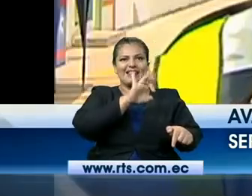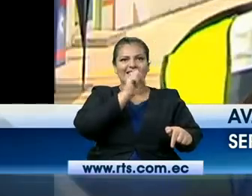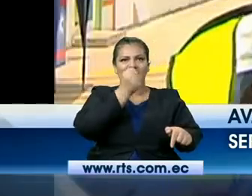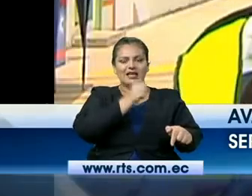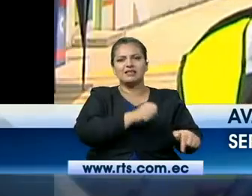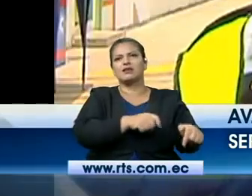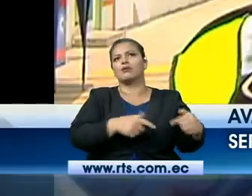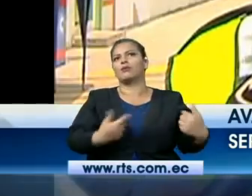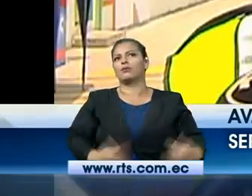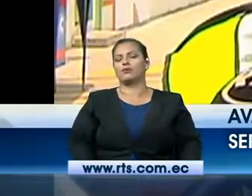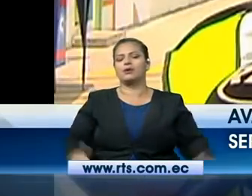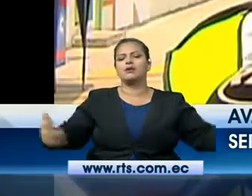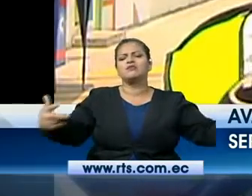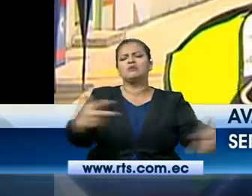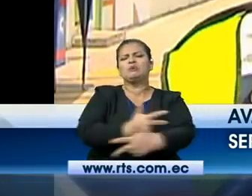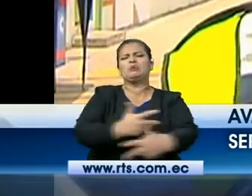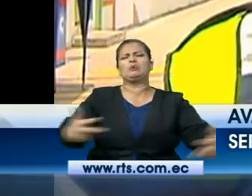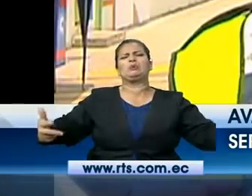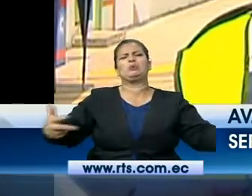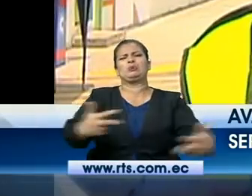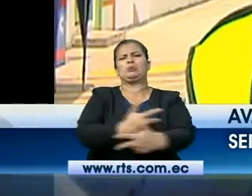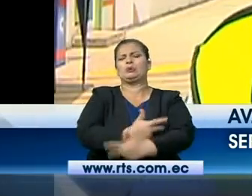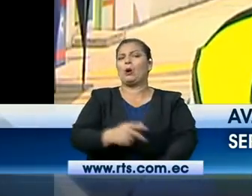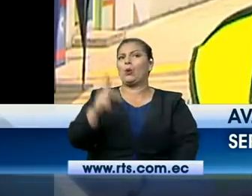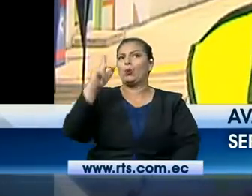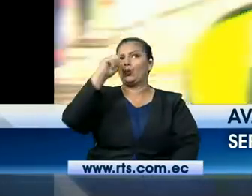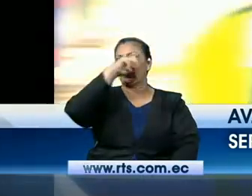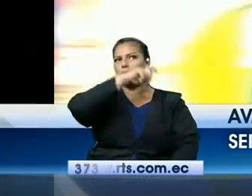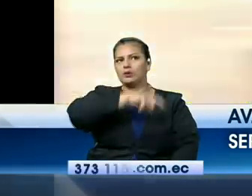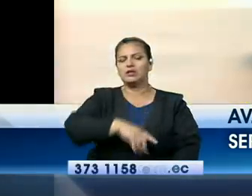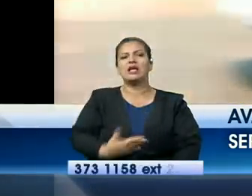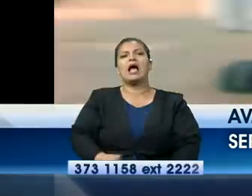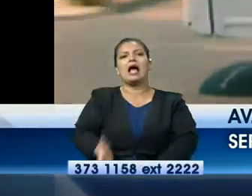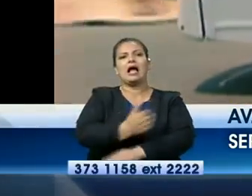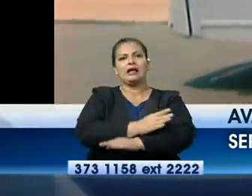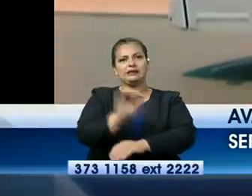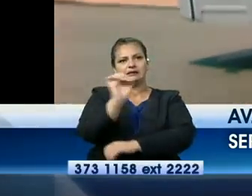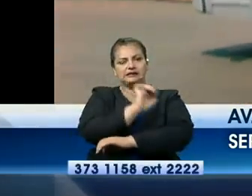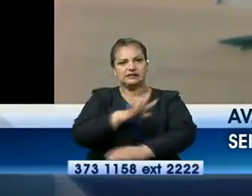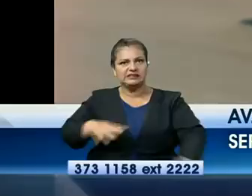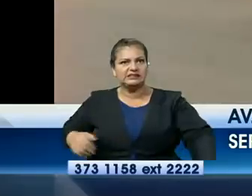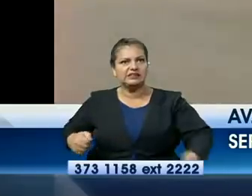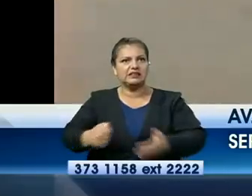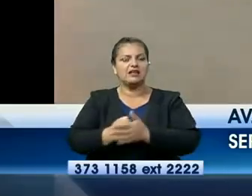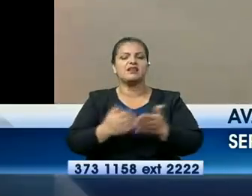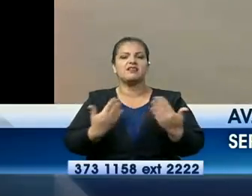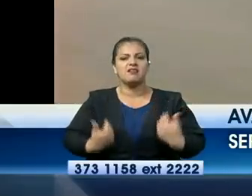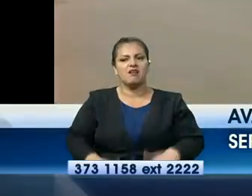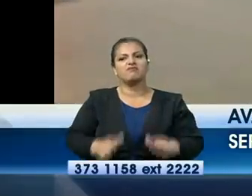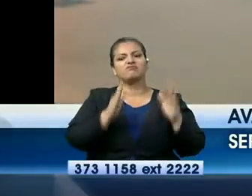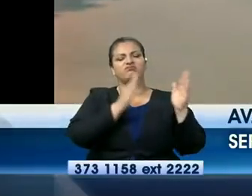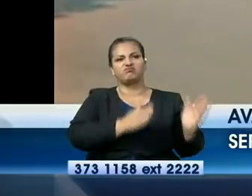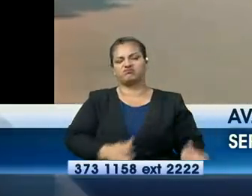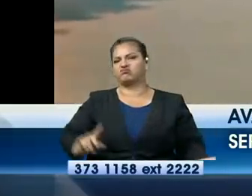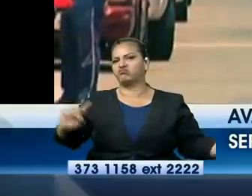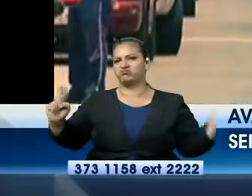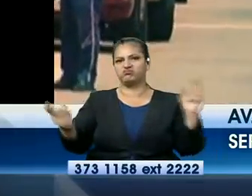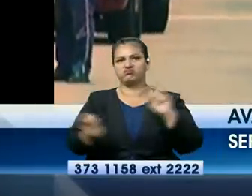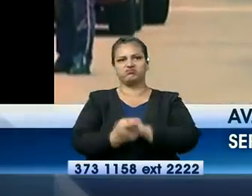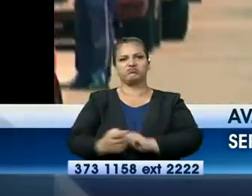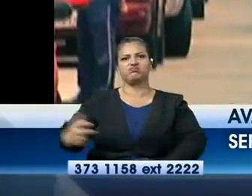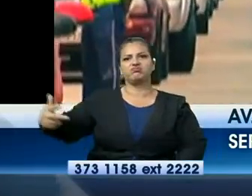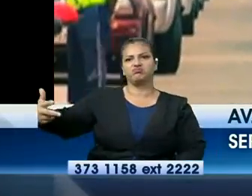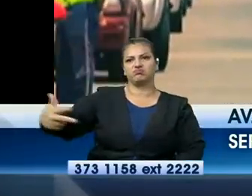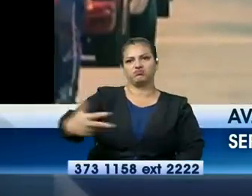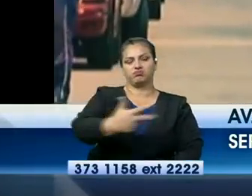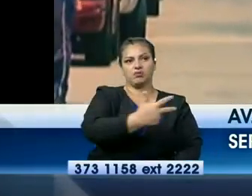en esta avenida entonces lo que queremos es mitigar este tipo de problemas los buses ya no pasarán por esta vía esto lo tenemos